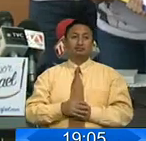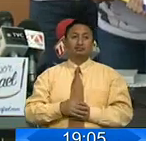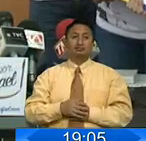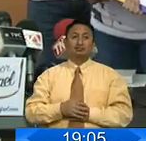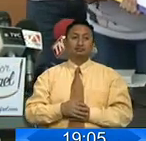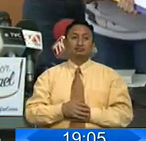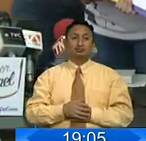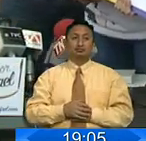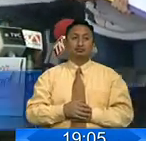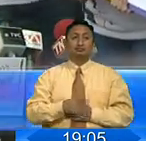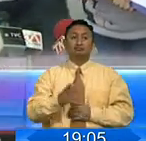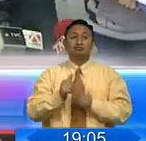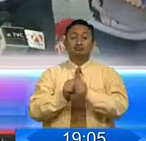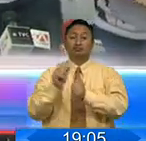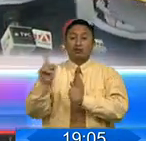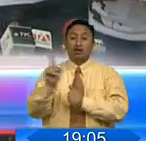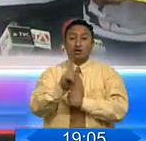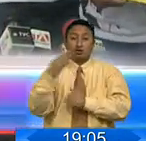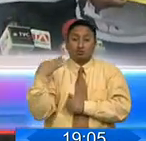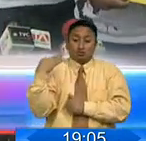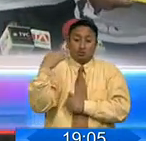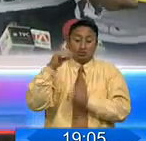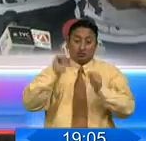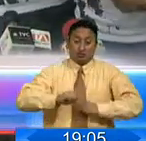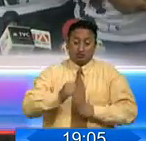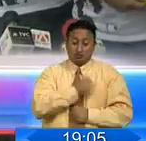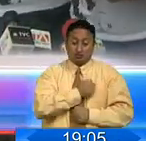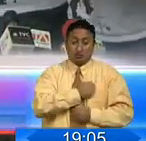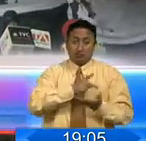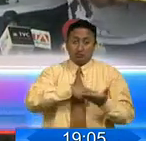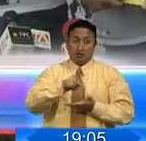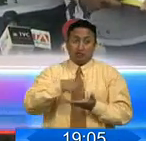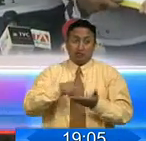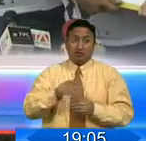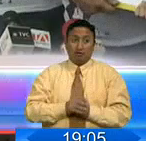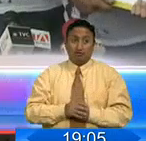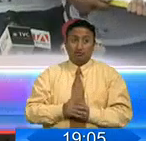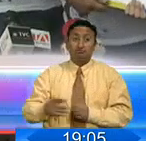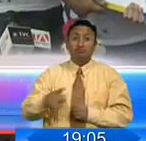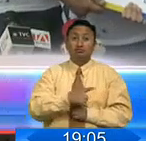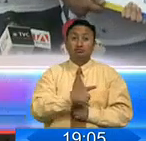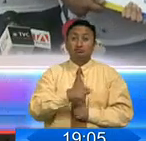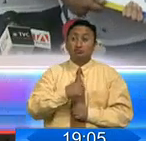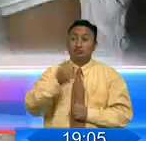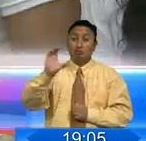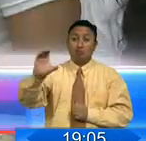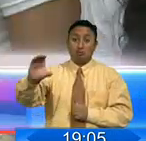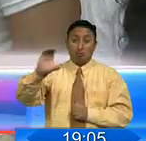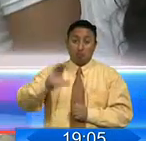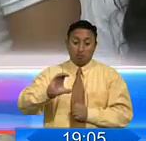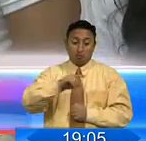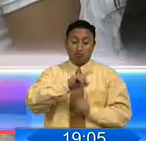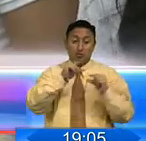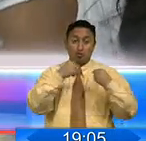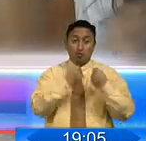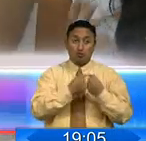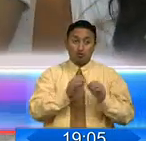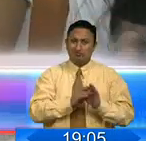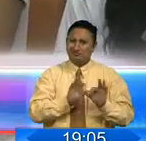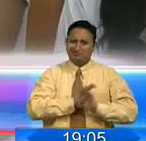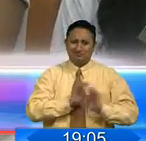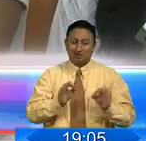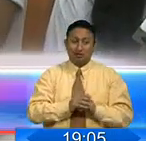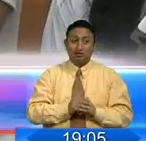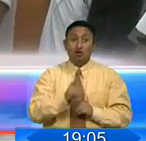que cada voluntario se encargaba de cubrir sus gastos personales y que no había un aporte económico para el colectivo ni un